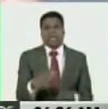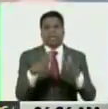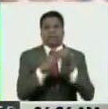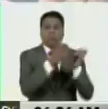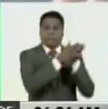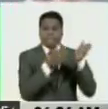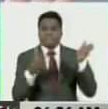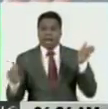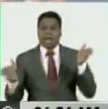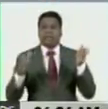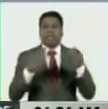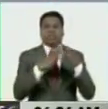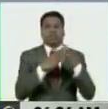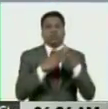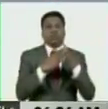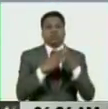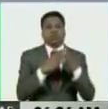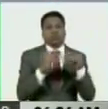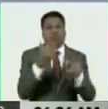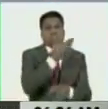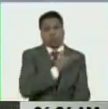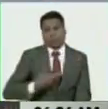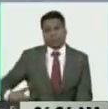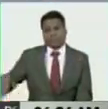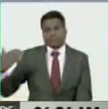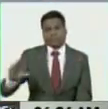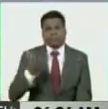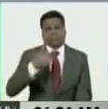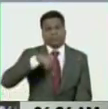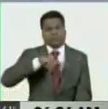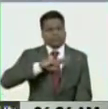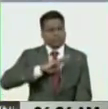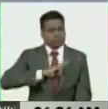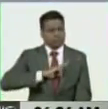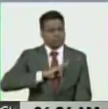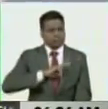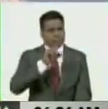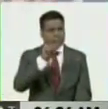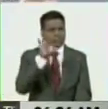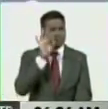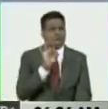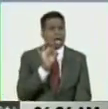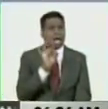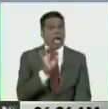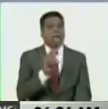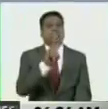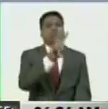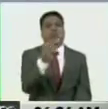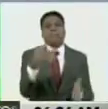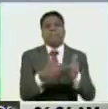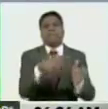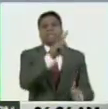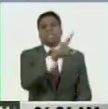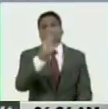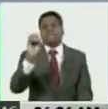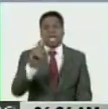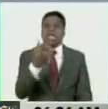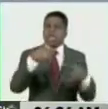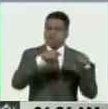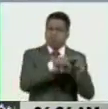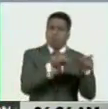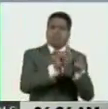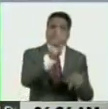constitucional y nosotros hemos tomado como referencia las parlamentarias, igualmente en el 2010 tomamos como referencia en las